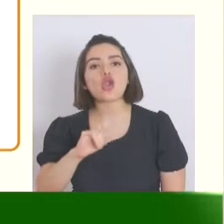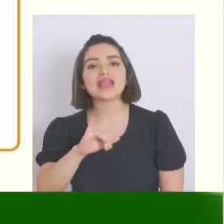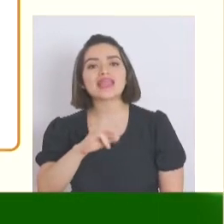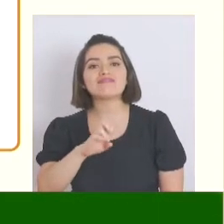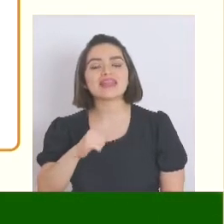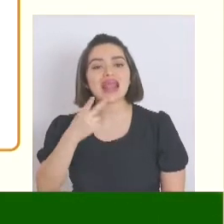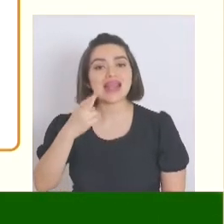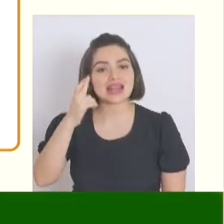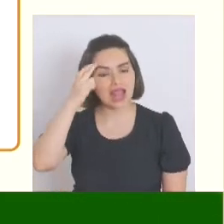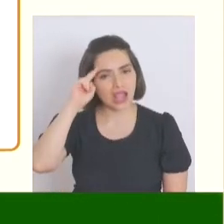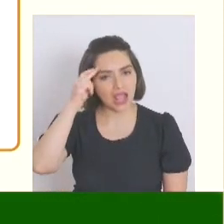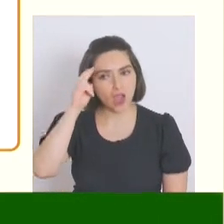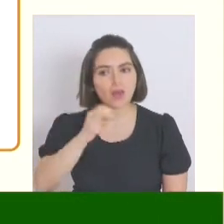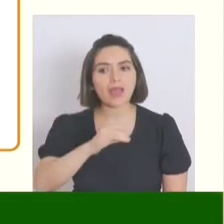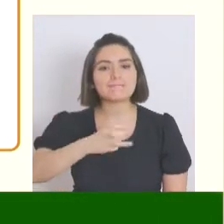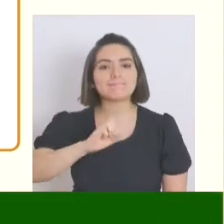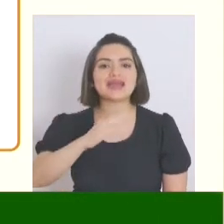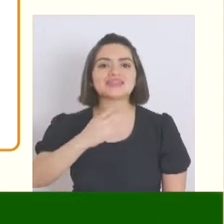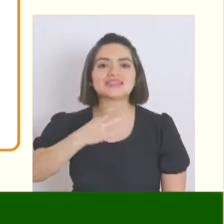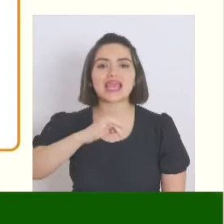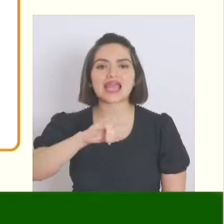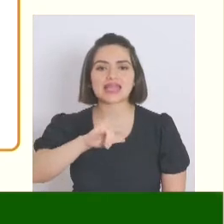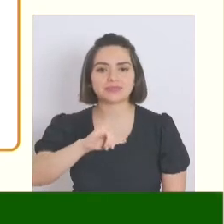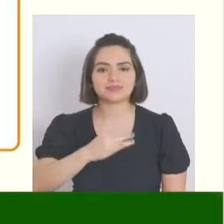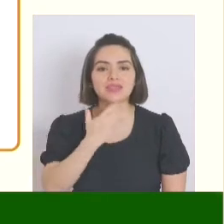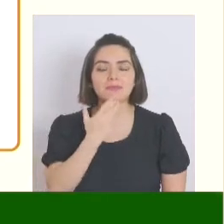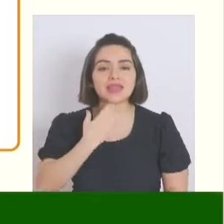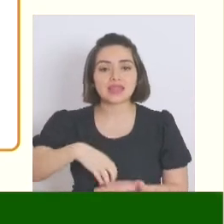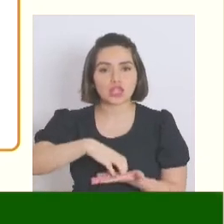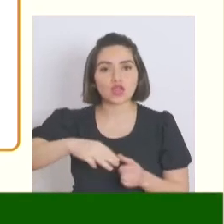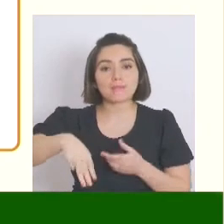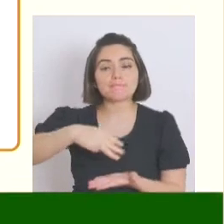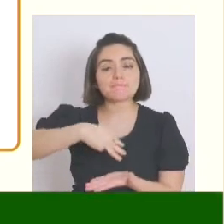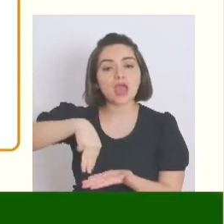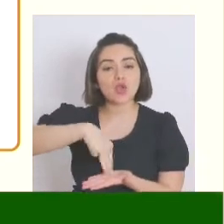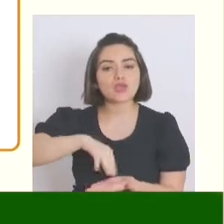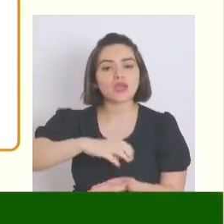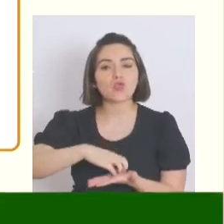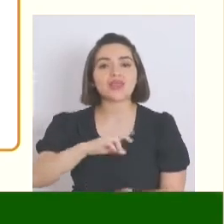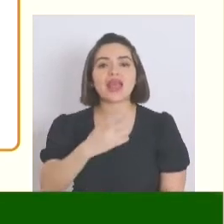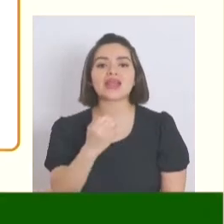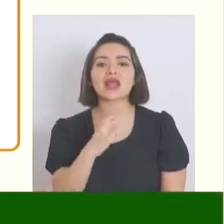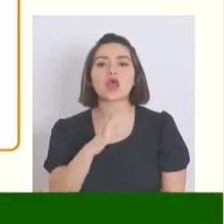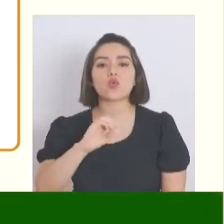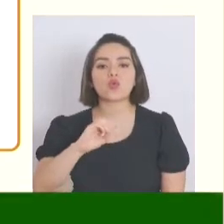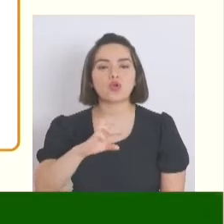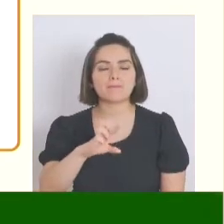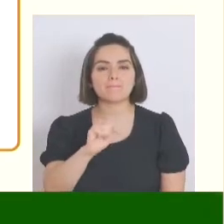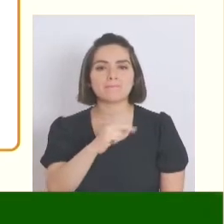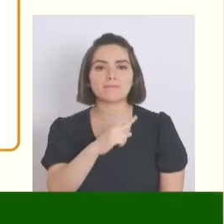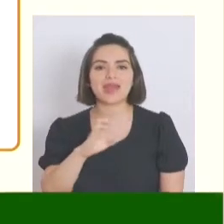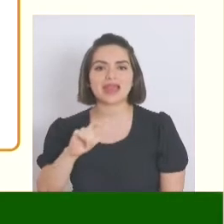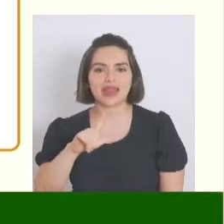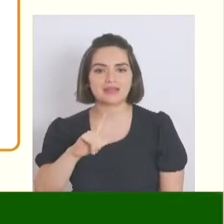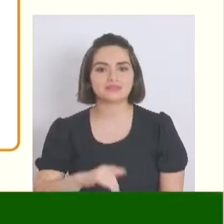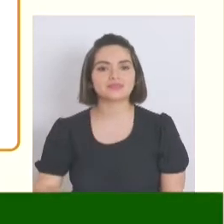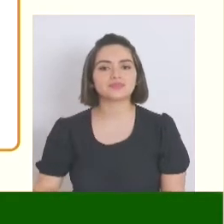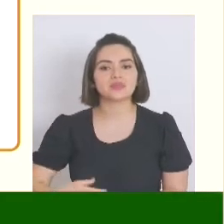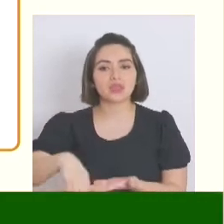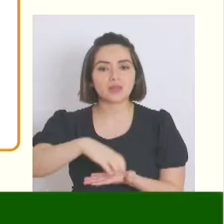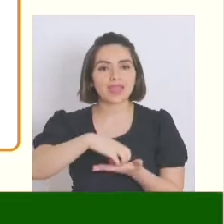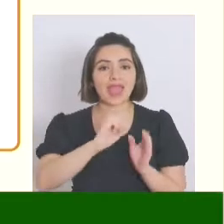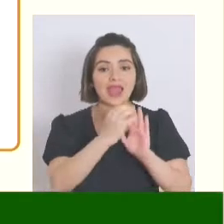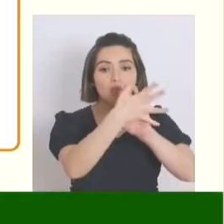y Machalí. En la región del Maule, las comunas de Rauco y Parral. En la región